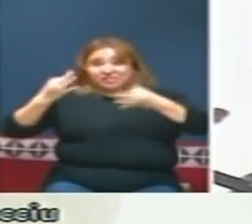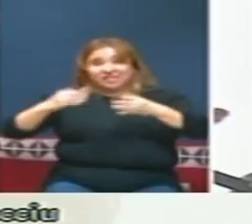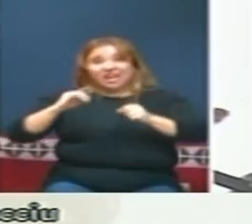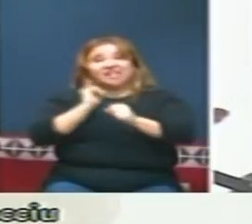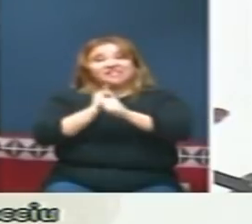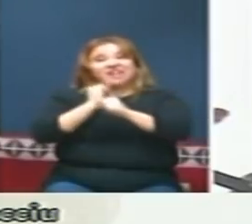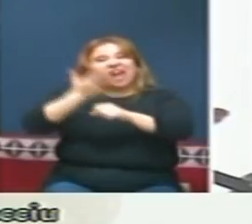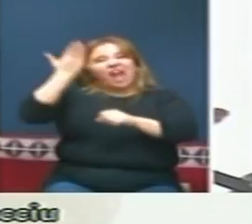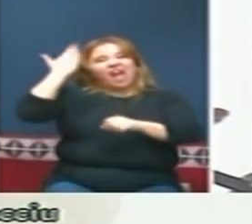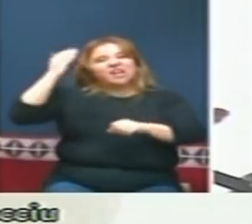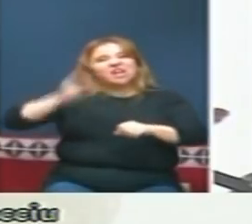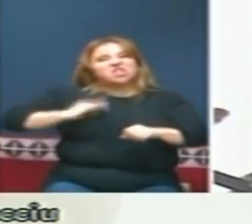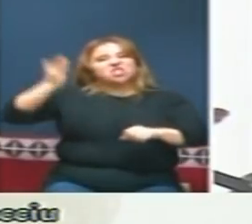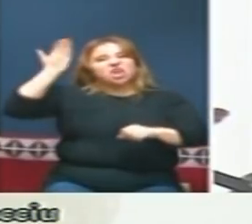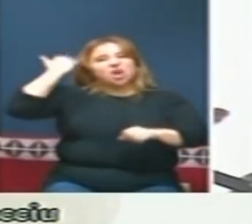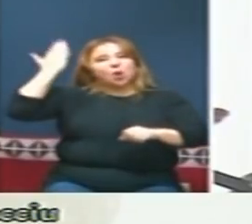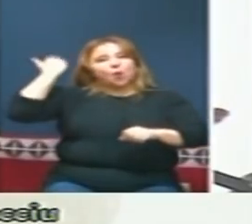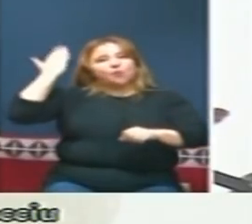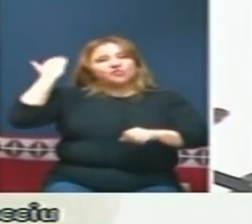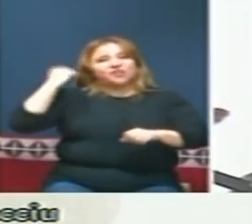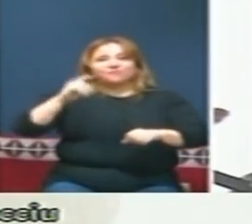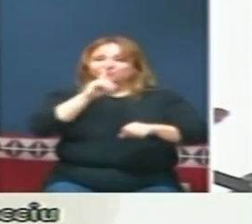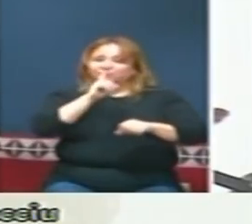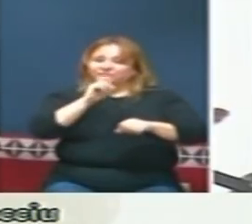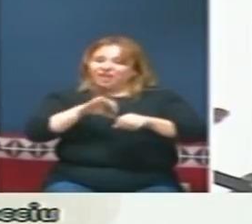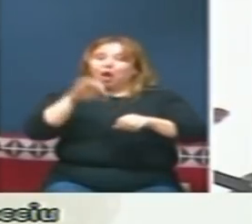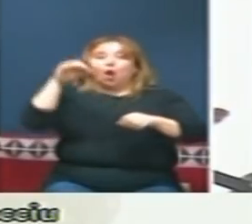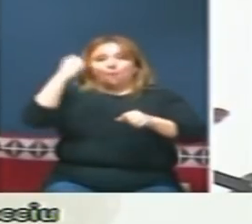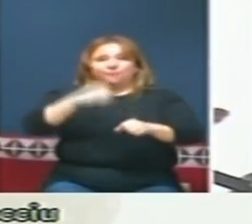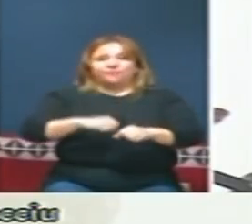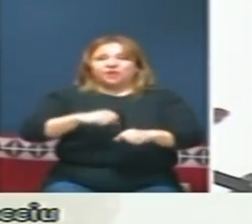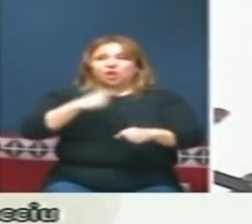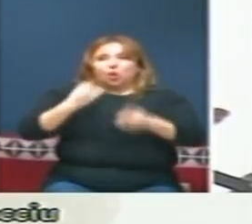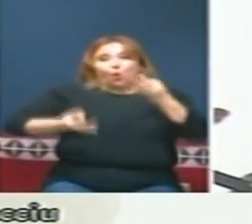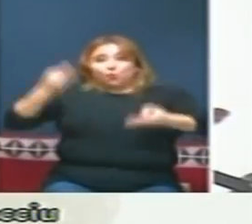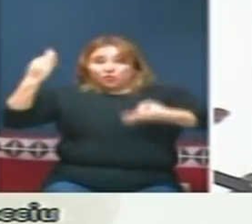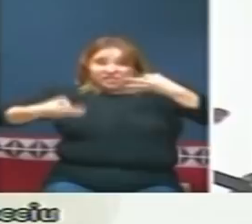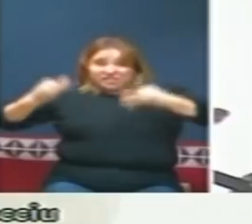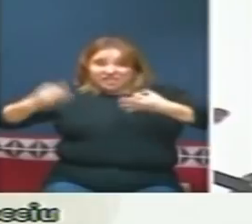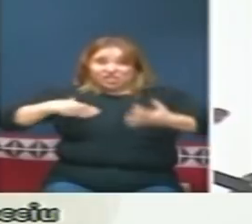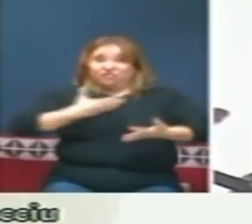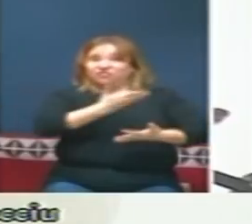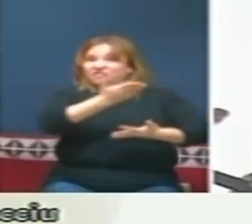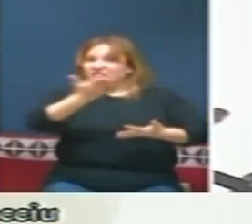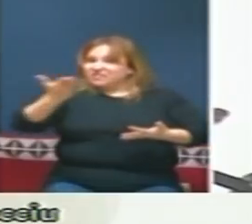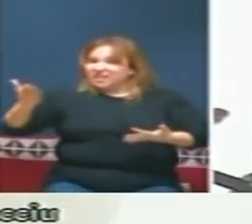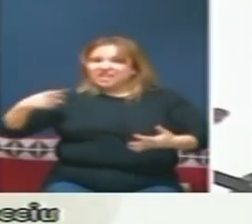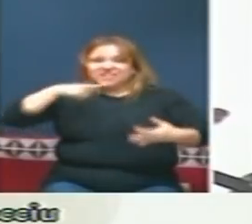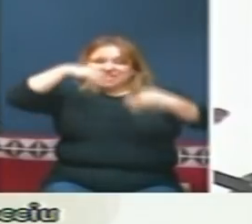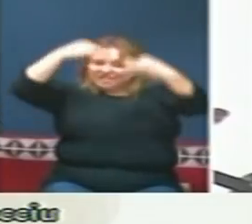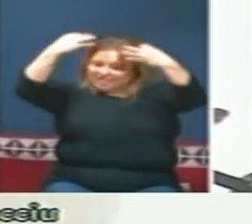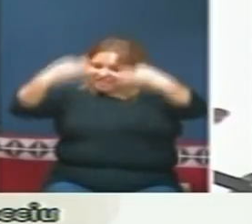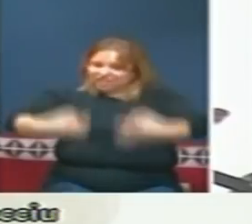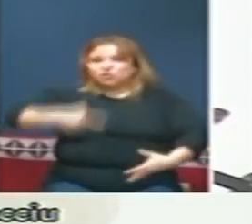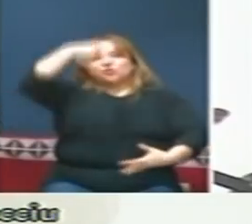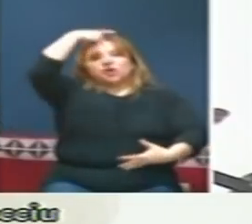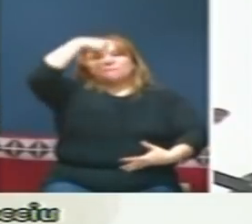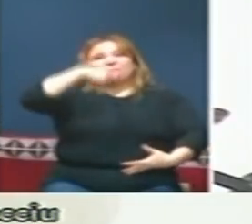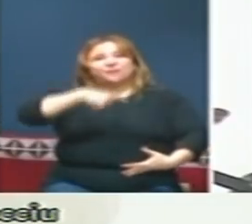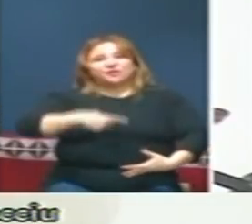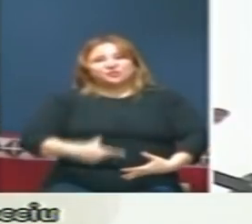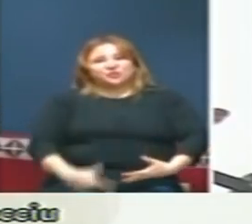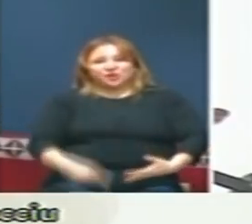época, el compromiso en favor de una justicia social y de la promoción de la dignidad de la persona humana se